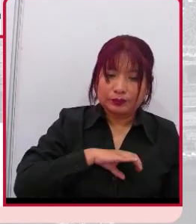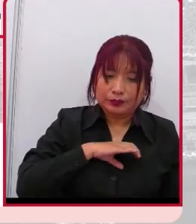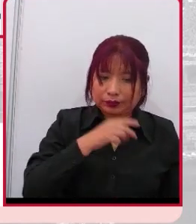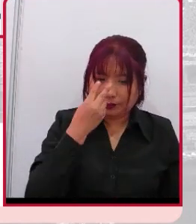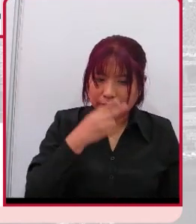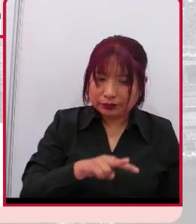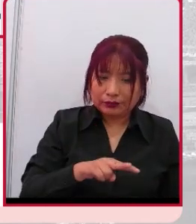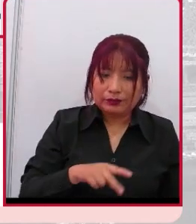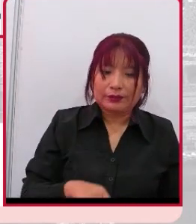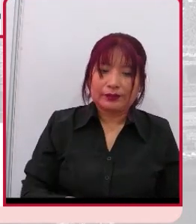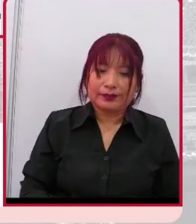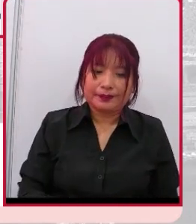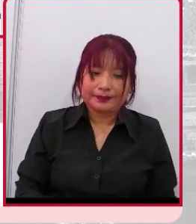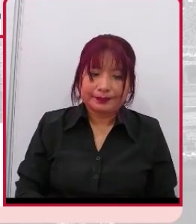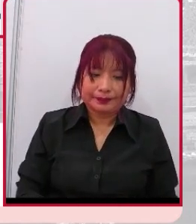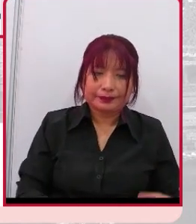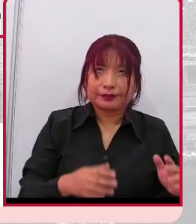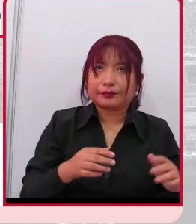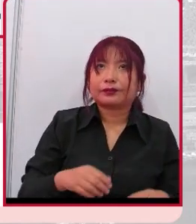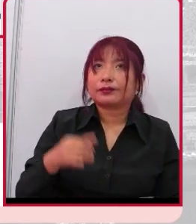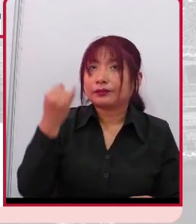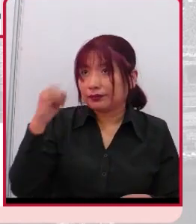gráfico de la izquierda